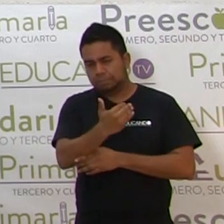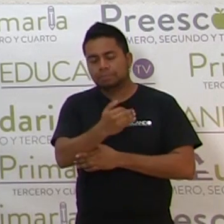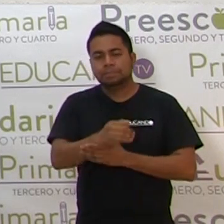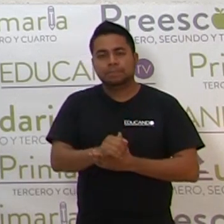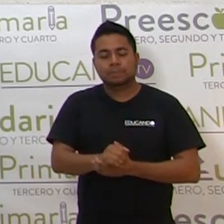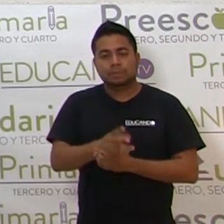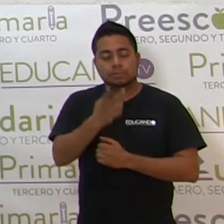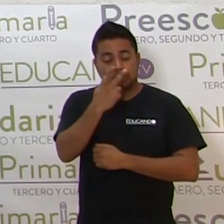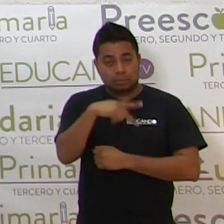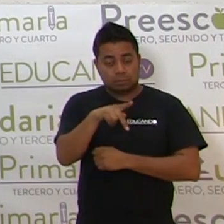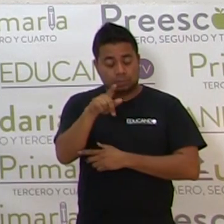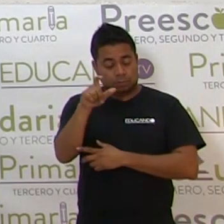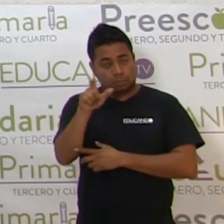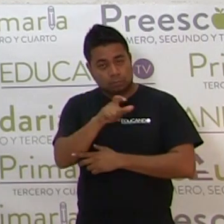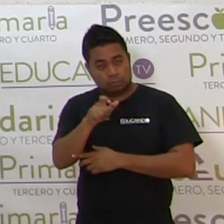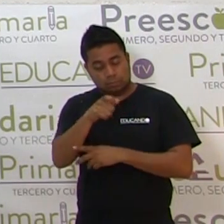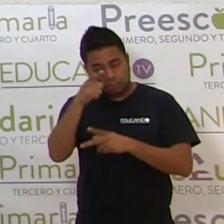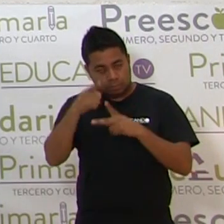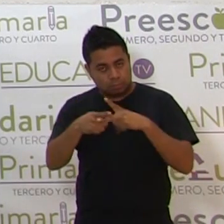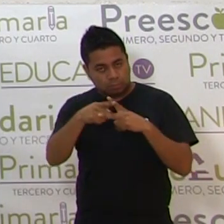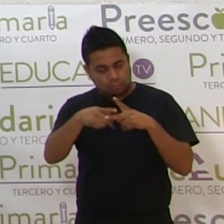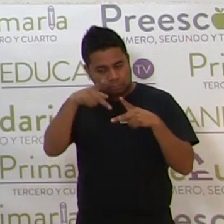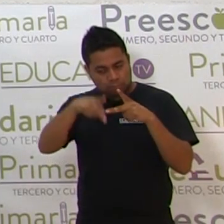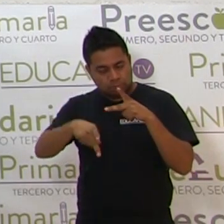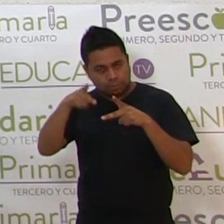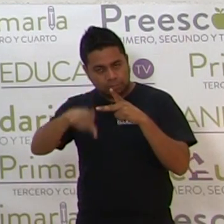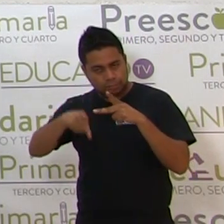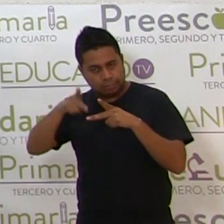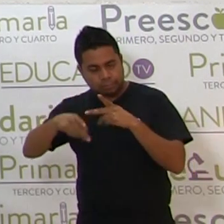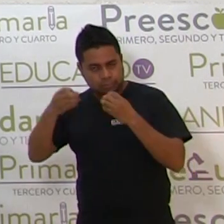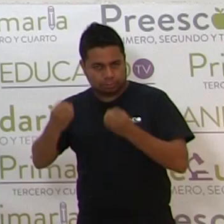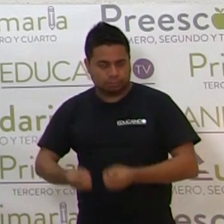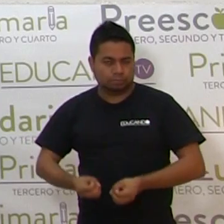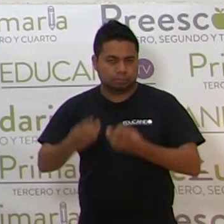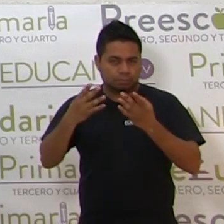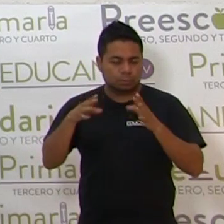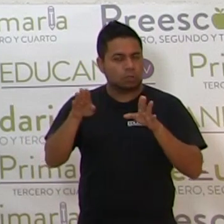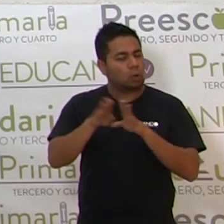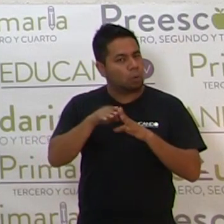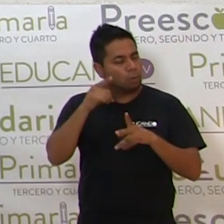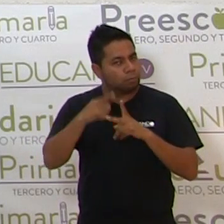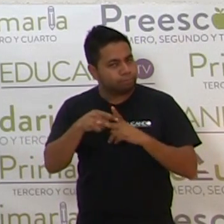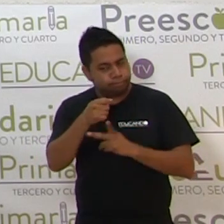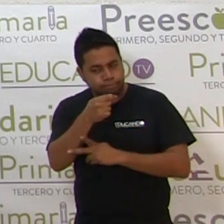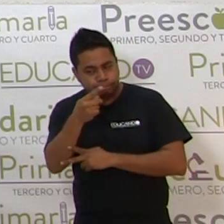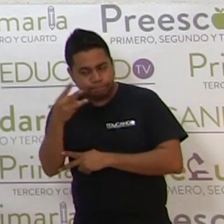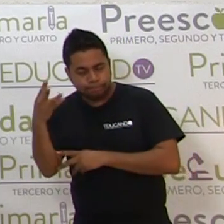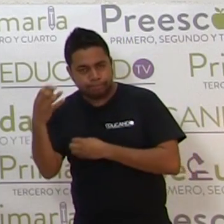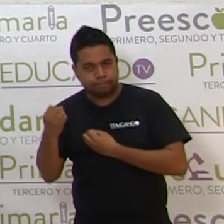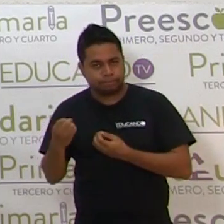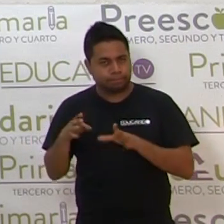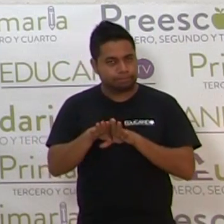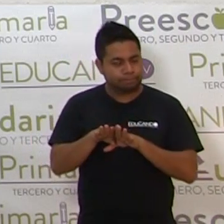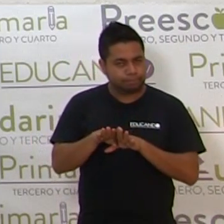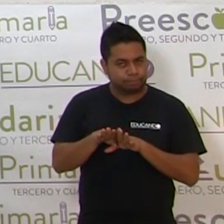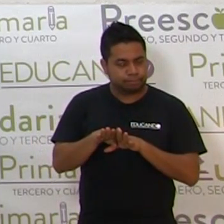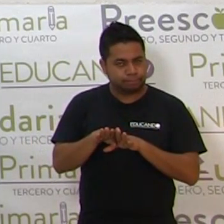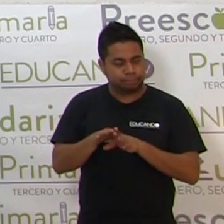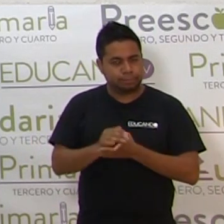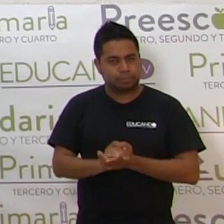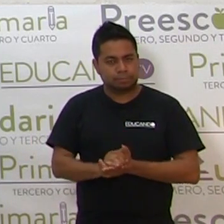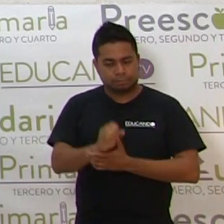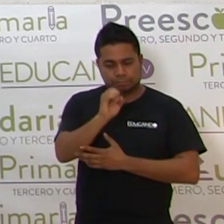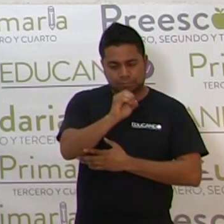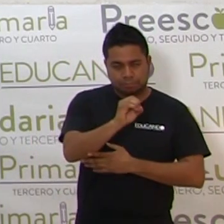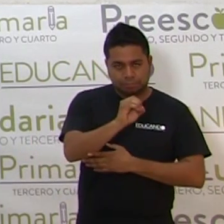Pero al momento de contar las sílabas, ¿cómo sería el conteo? ¿La O